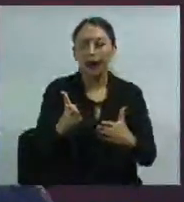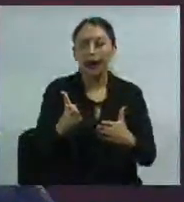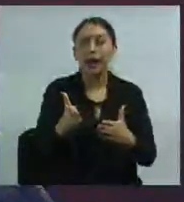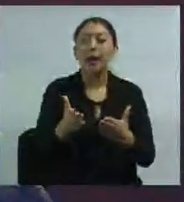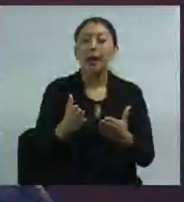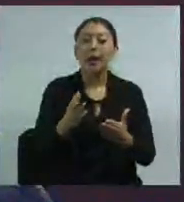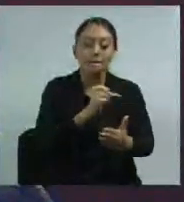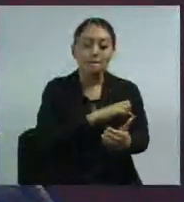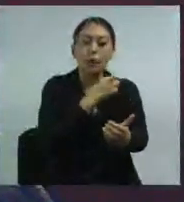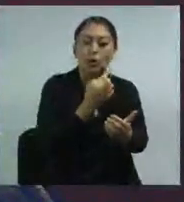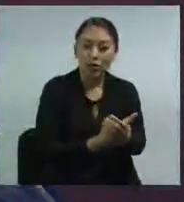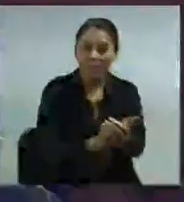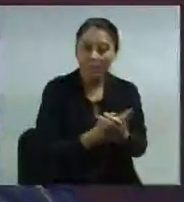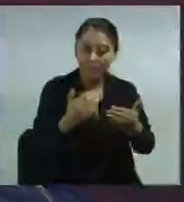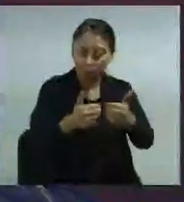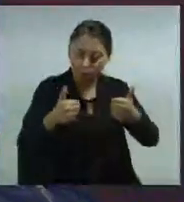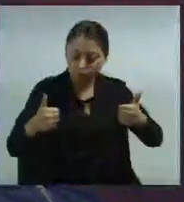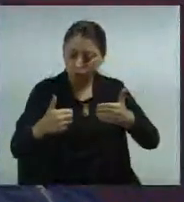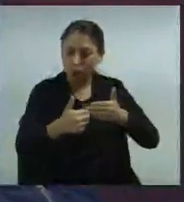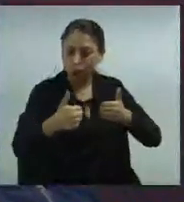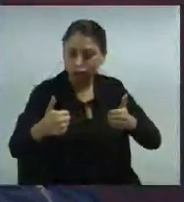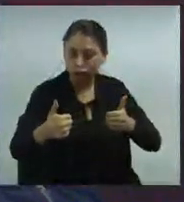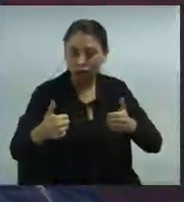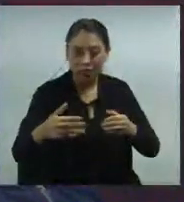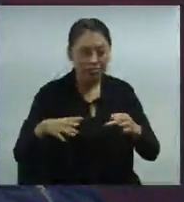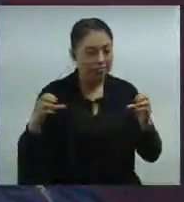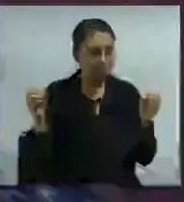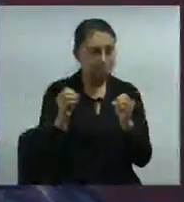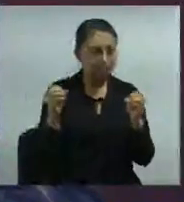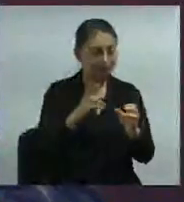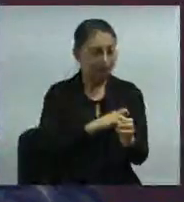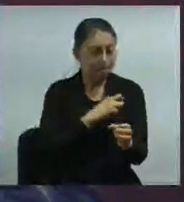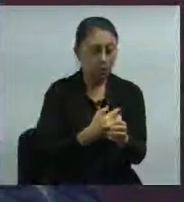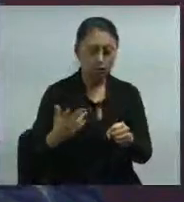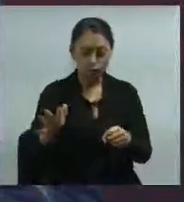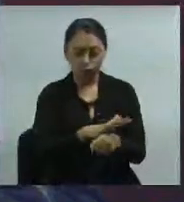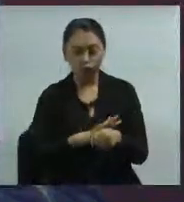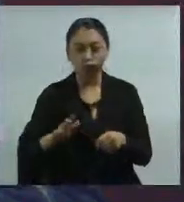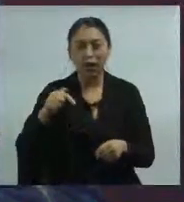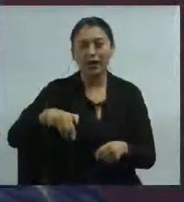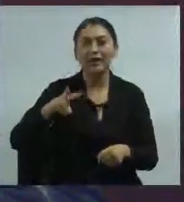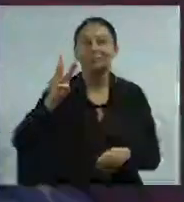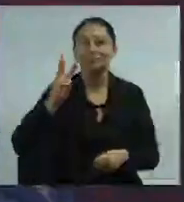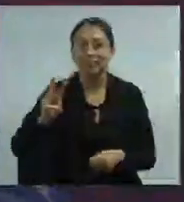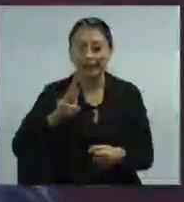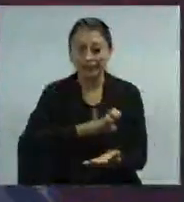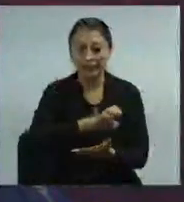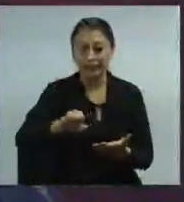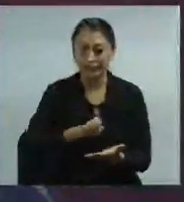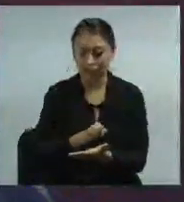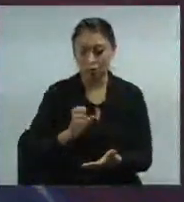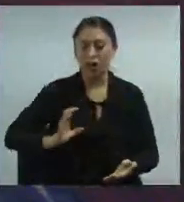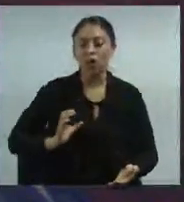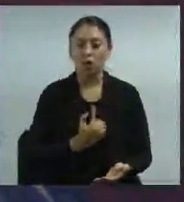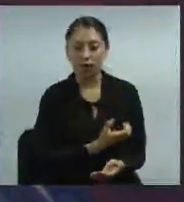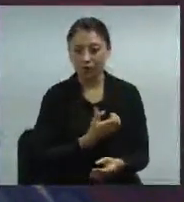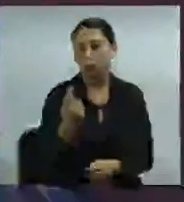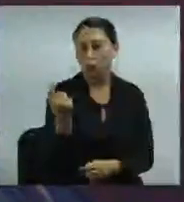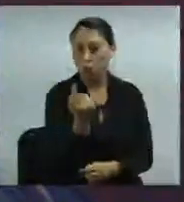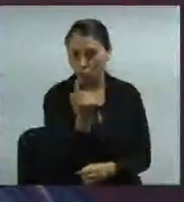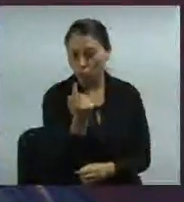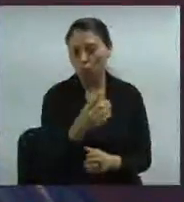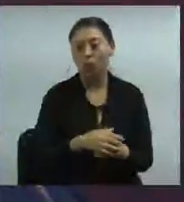poderes para que nadie tenga el poder absoluto, y se divide en 3 organismos de Estado, este siendo uno. Y